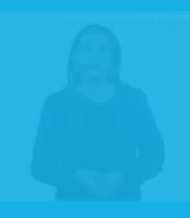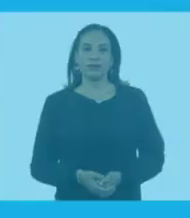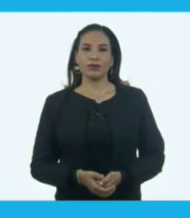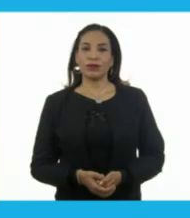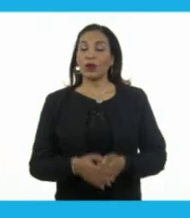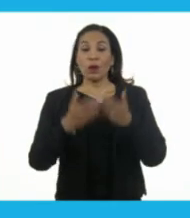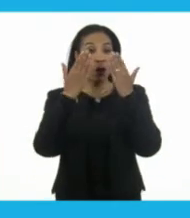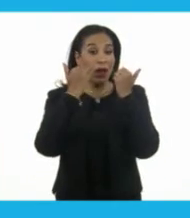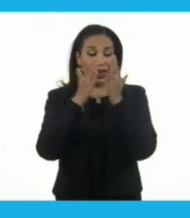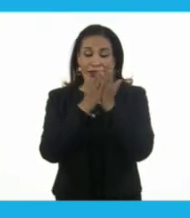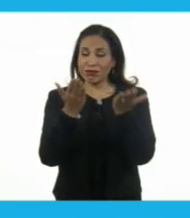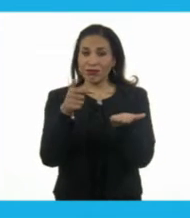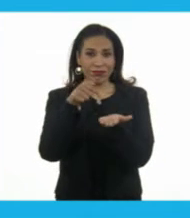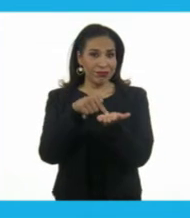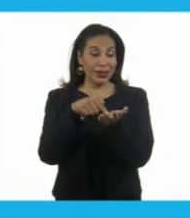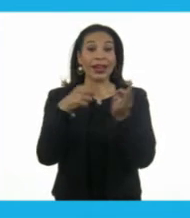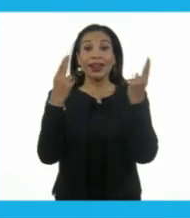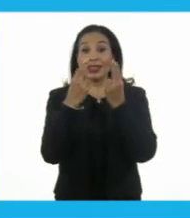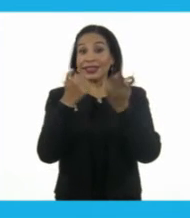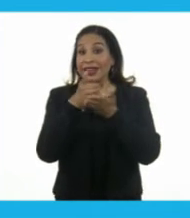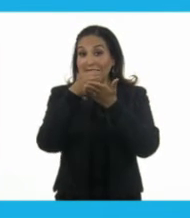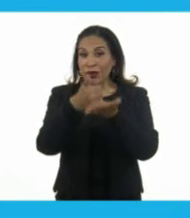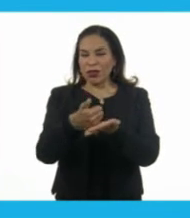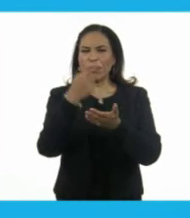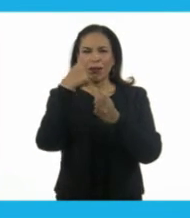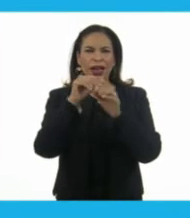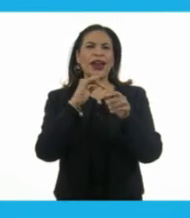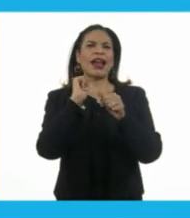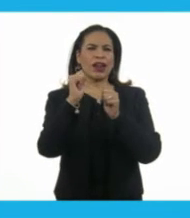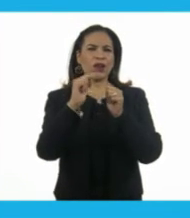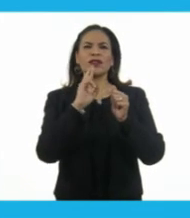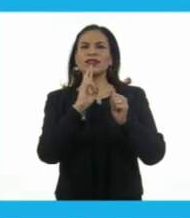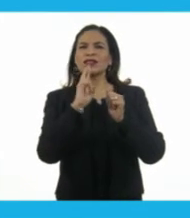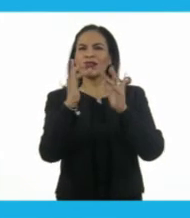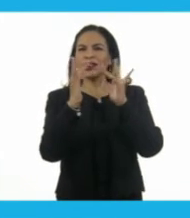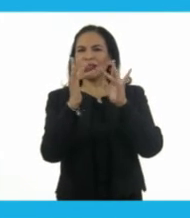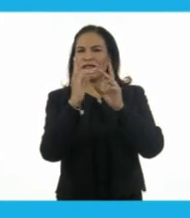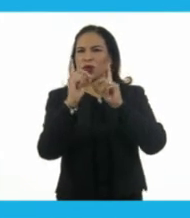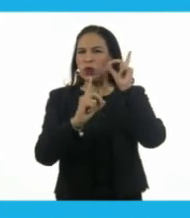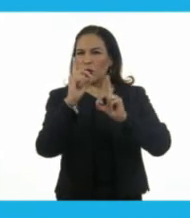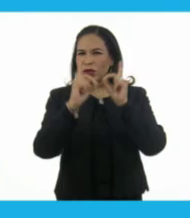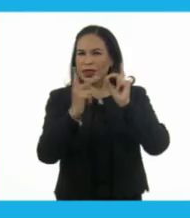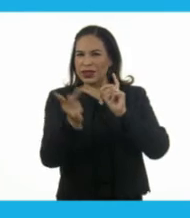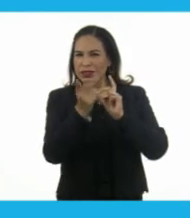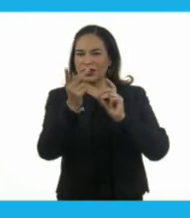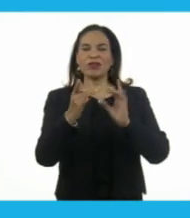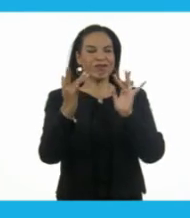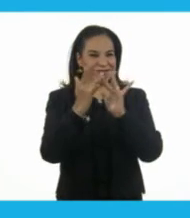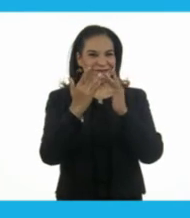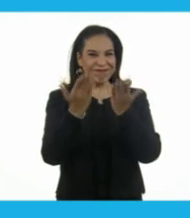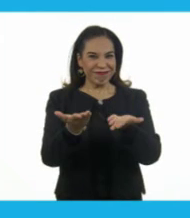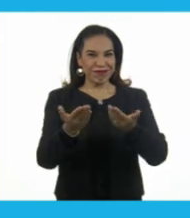Si no tienes el libro de texto o necesitas ayuda para resolver tus dudas, contáctanos.